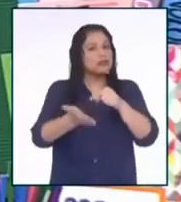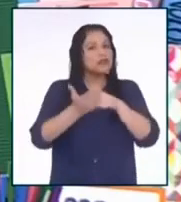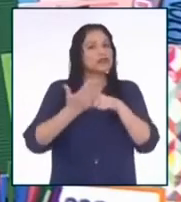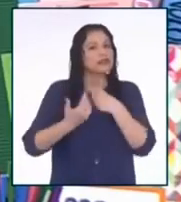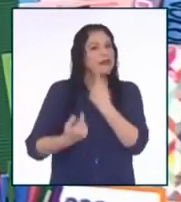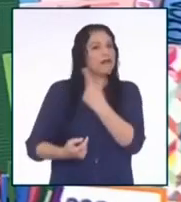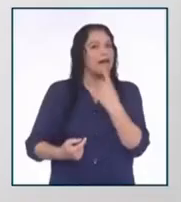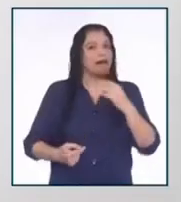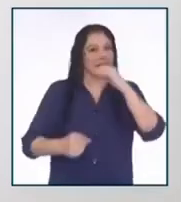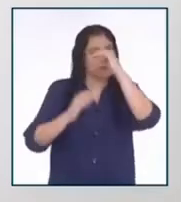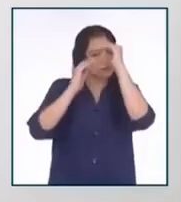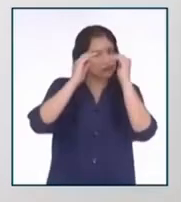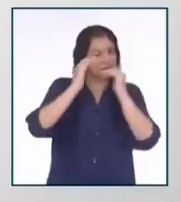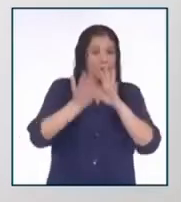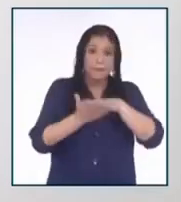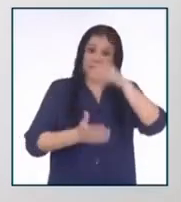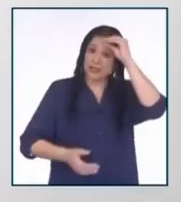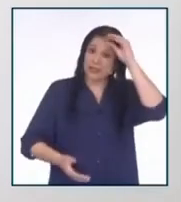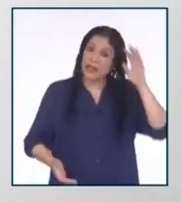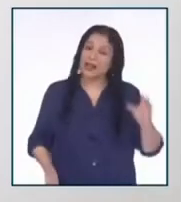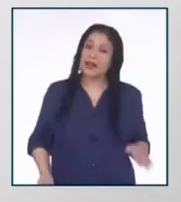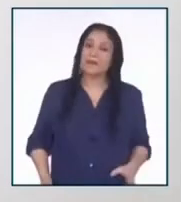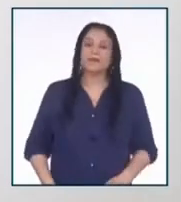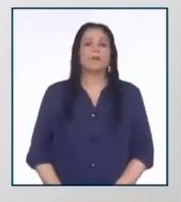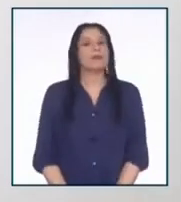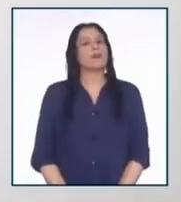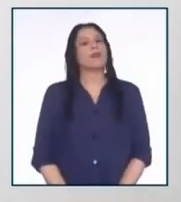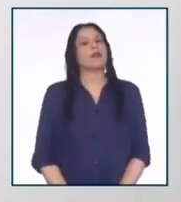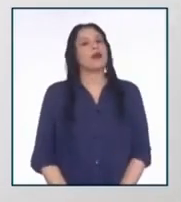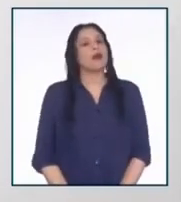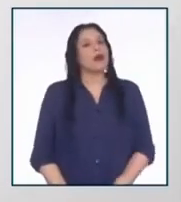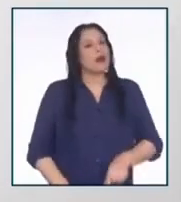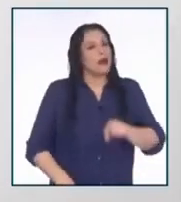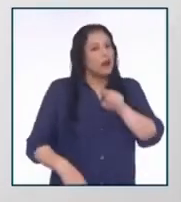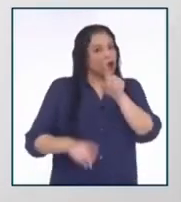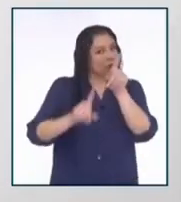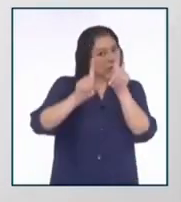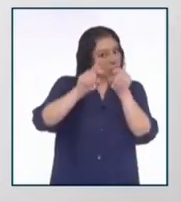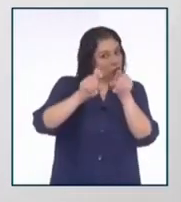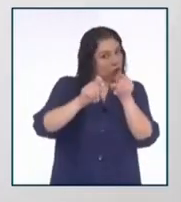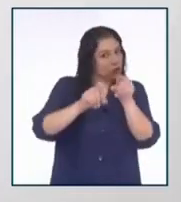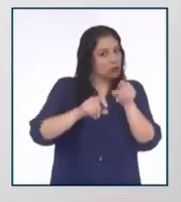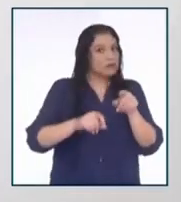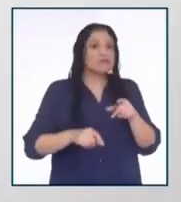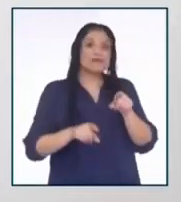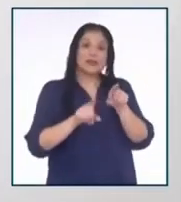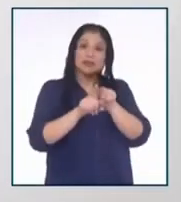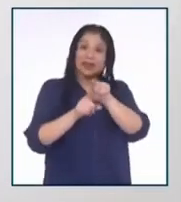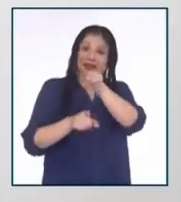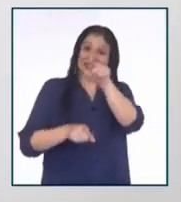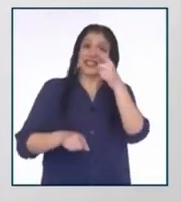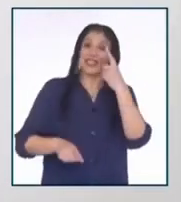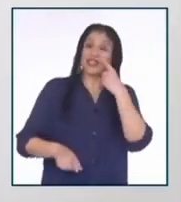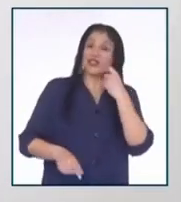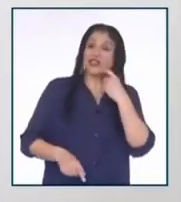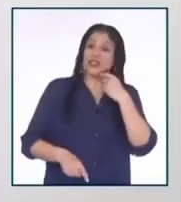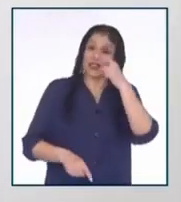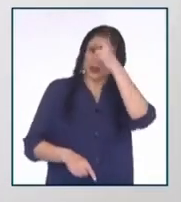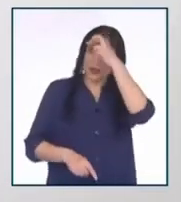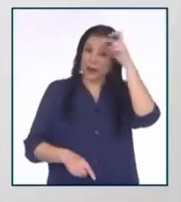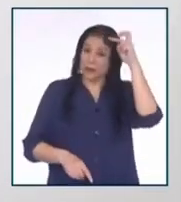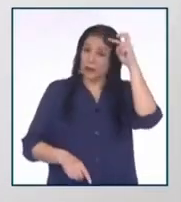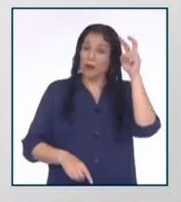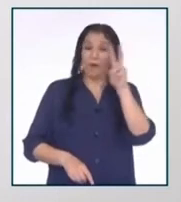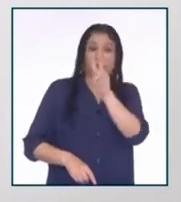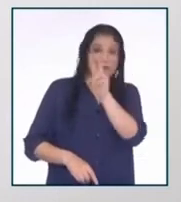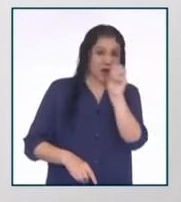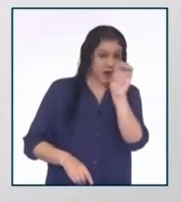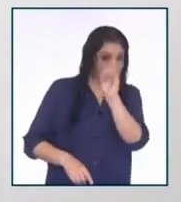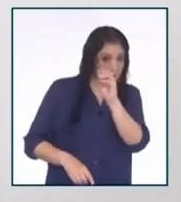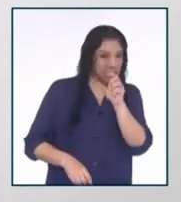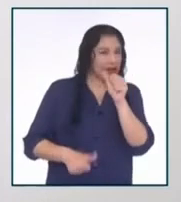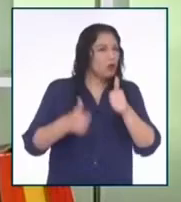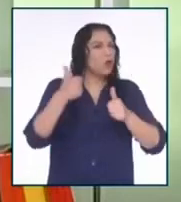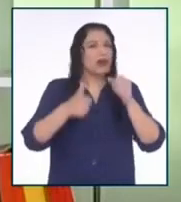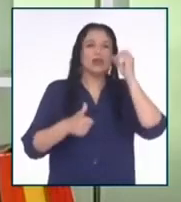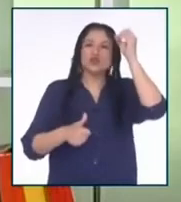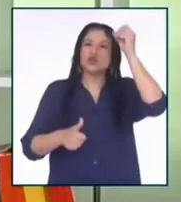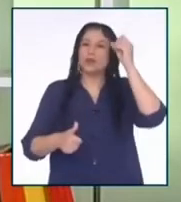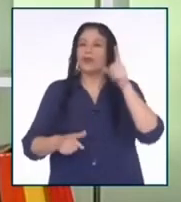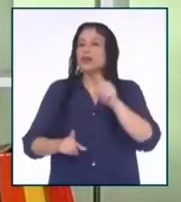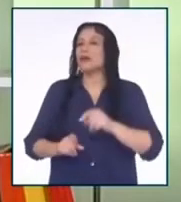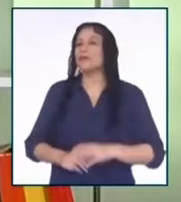en cada nivel de logro. ¿Y tú, Junior? También les pregunto a las chicas y chicos de la Promo 2020, ¿qué